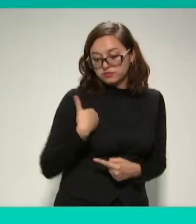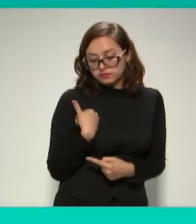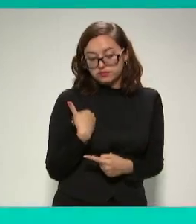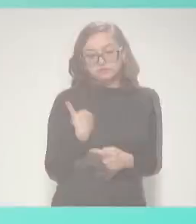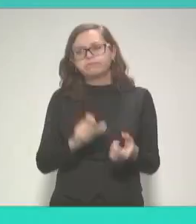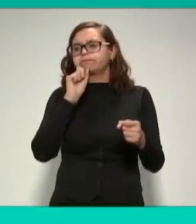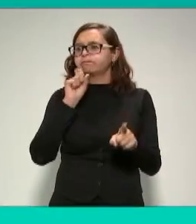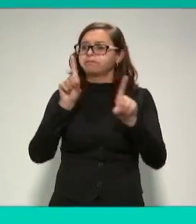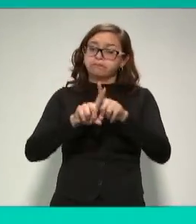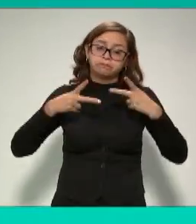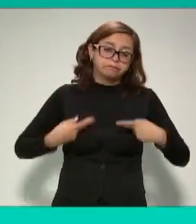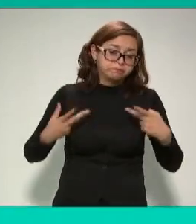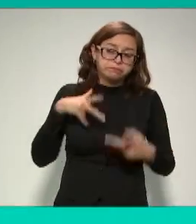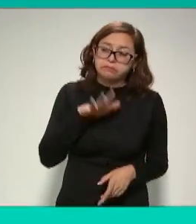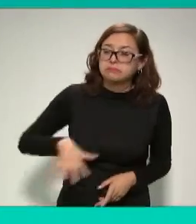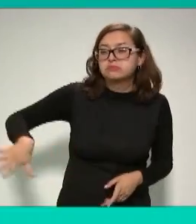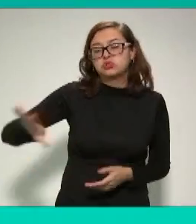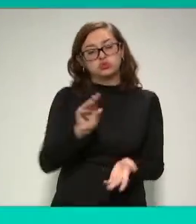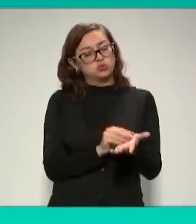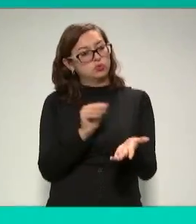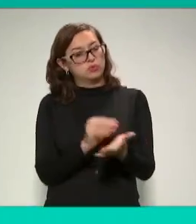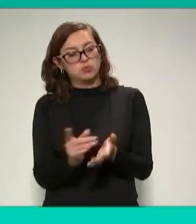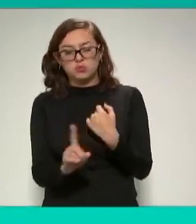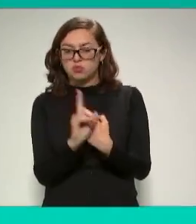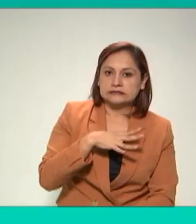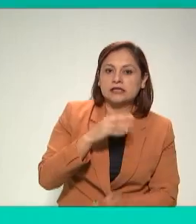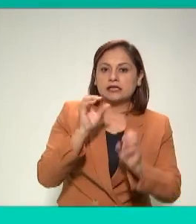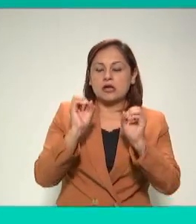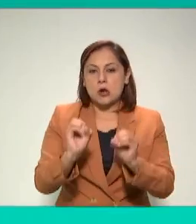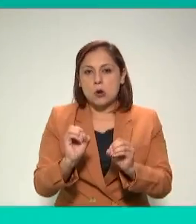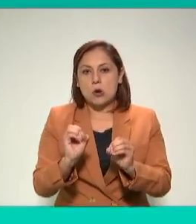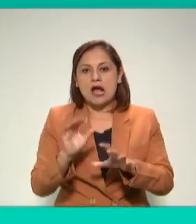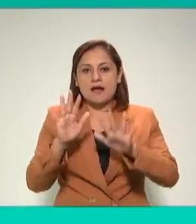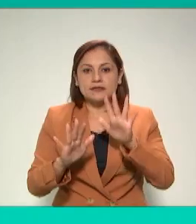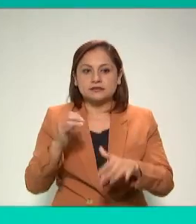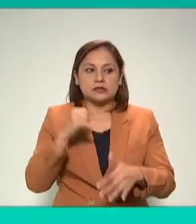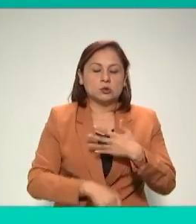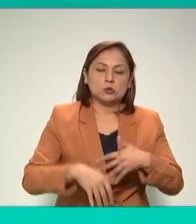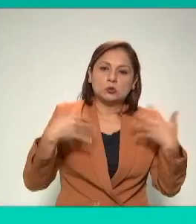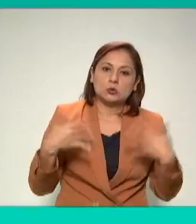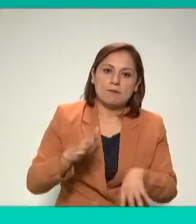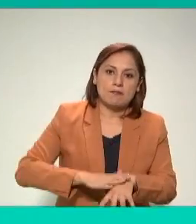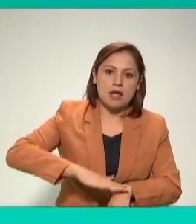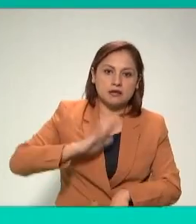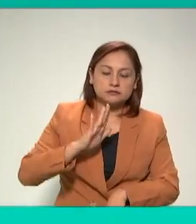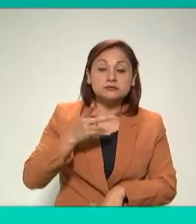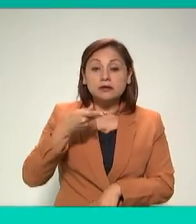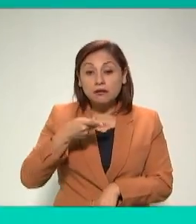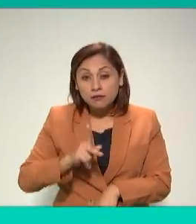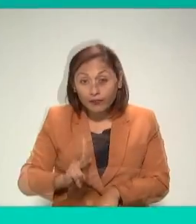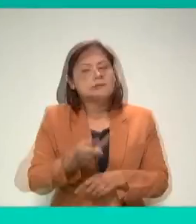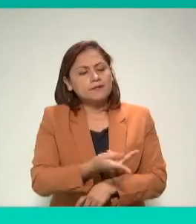que existía. En ese sentido, se advirtió que la dependencia cuenta con la Comisión de Fomento Sanitario, cuyo propósito es mejorar la condición sanitaria de